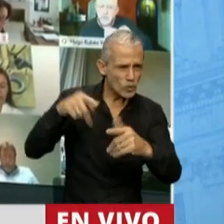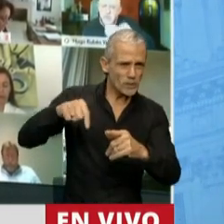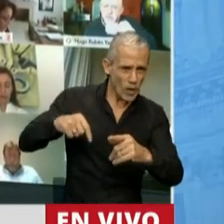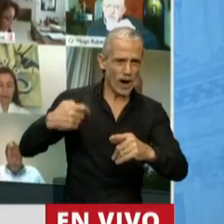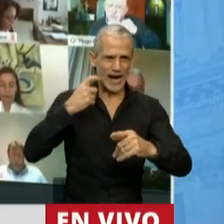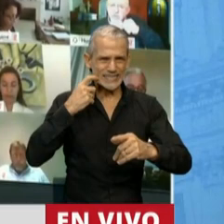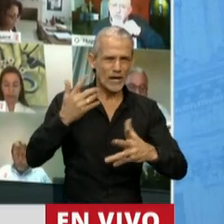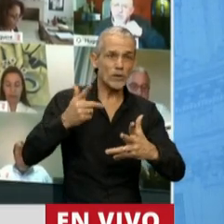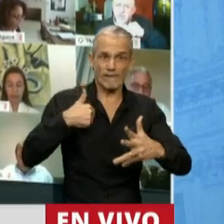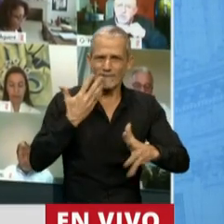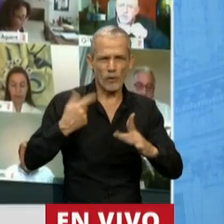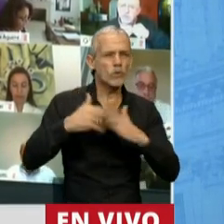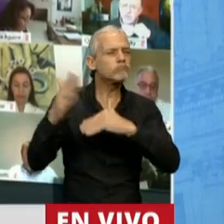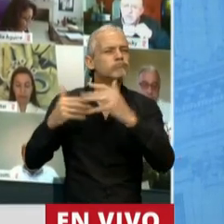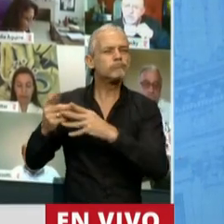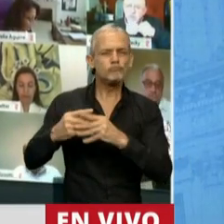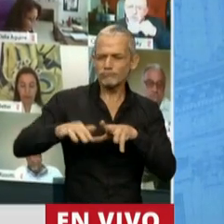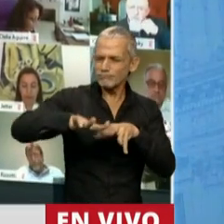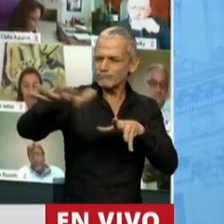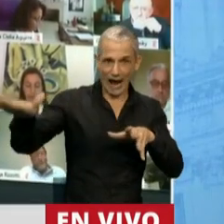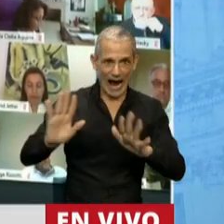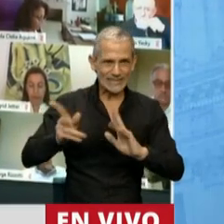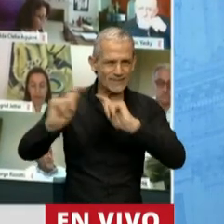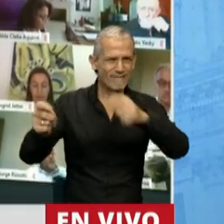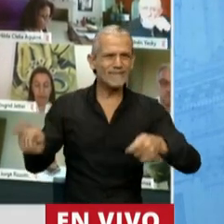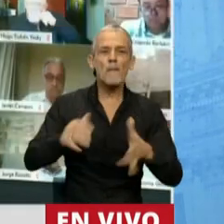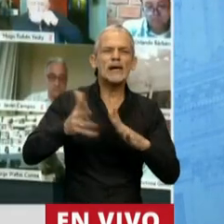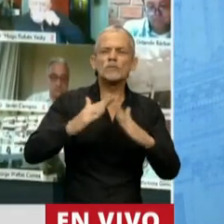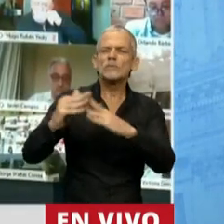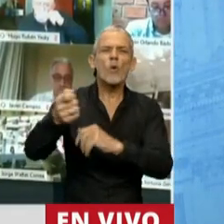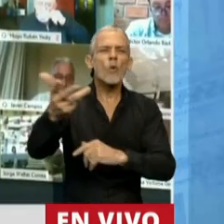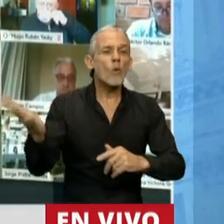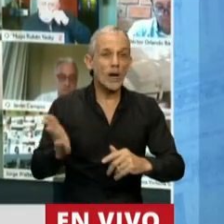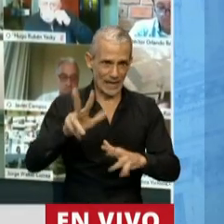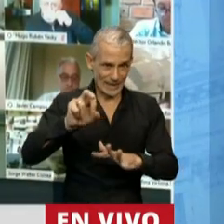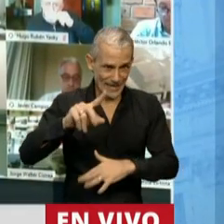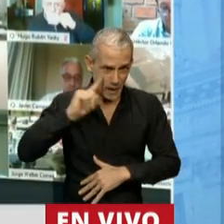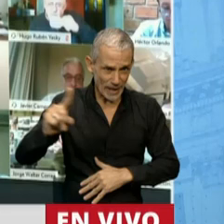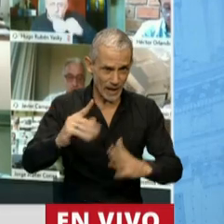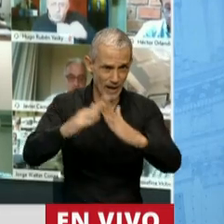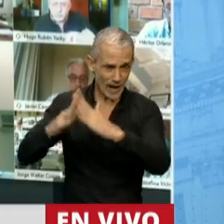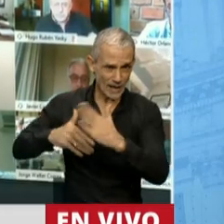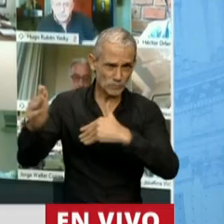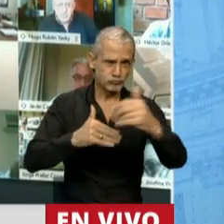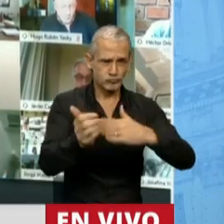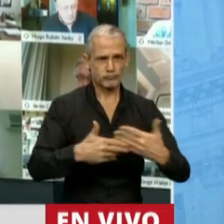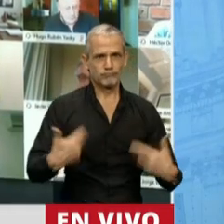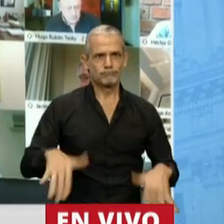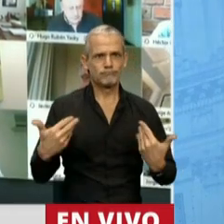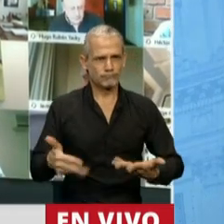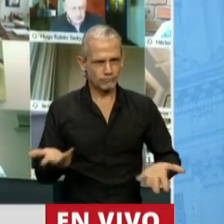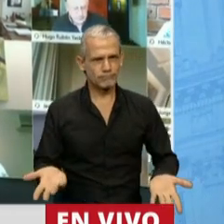Luis nos gusta hacer ese tipo de obra. Son aproximadamente 30.000 viviendas, que en la